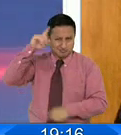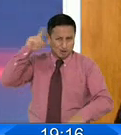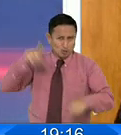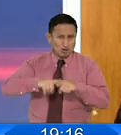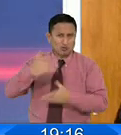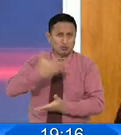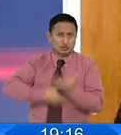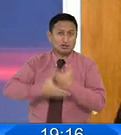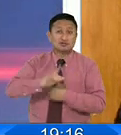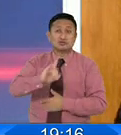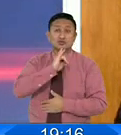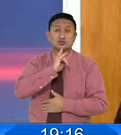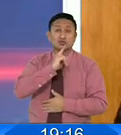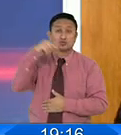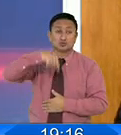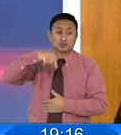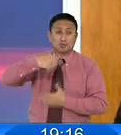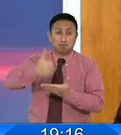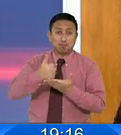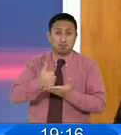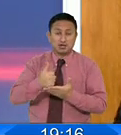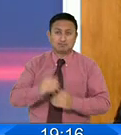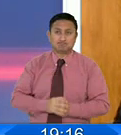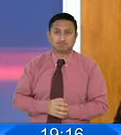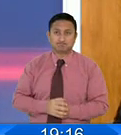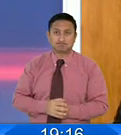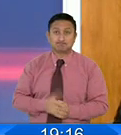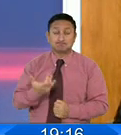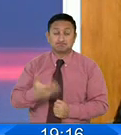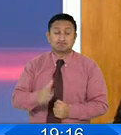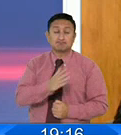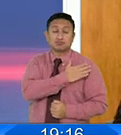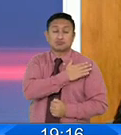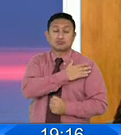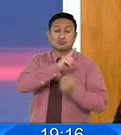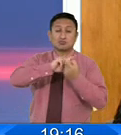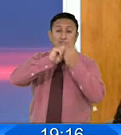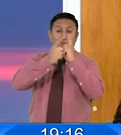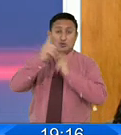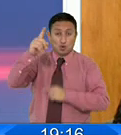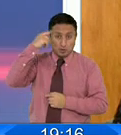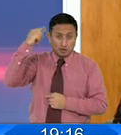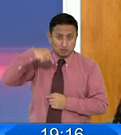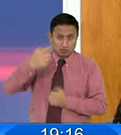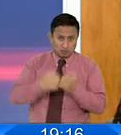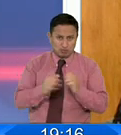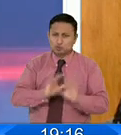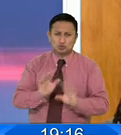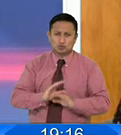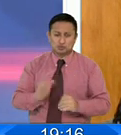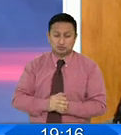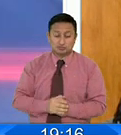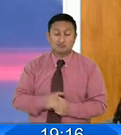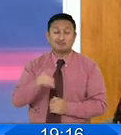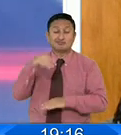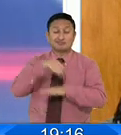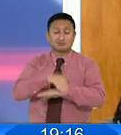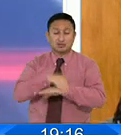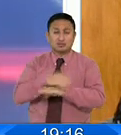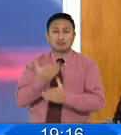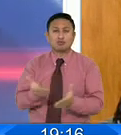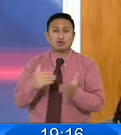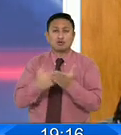Estados Unidos genera mutuo beneficio. Confían que el cambio de gobierno no generará inconvenientes. Esta tarde nos reuniremos con la